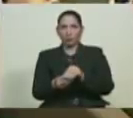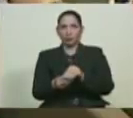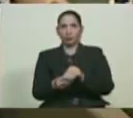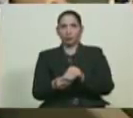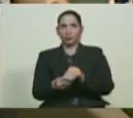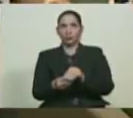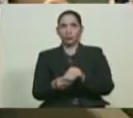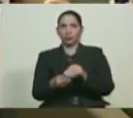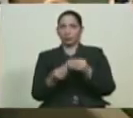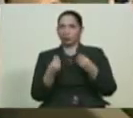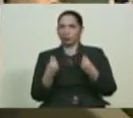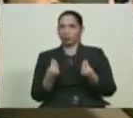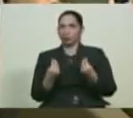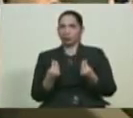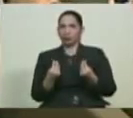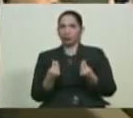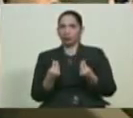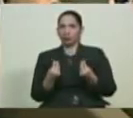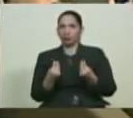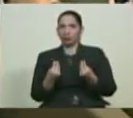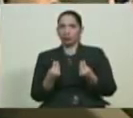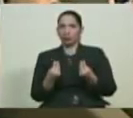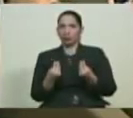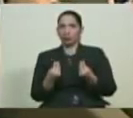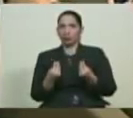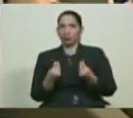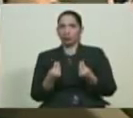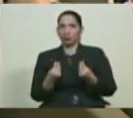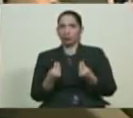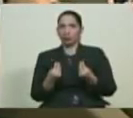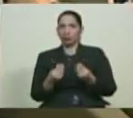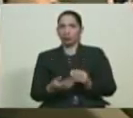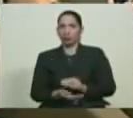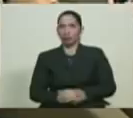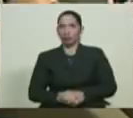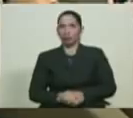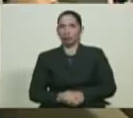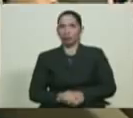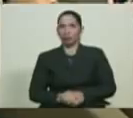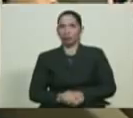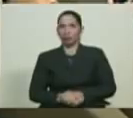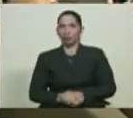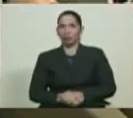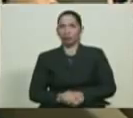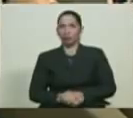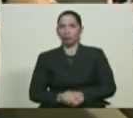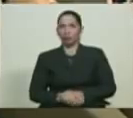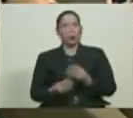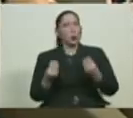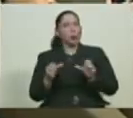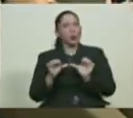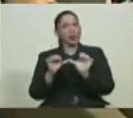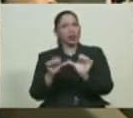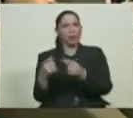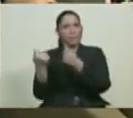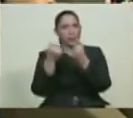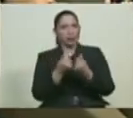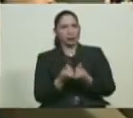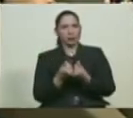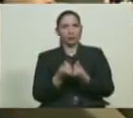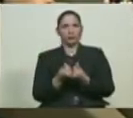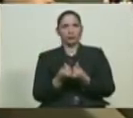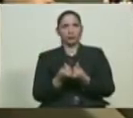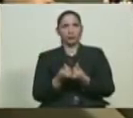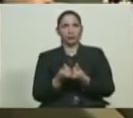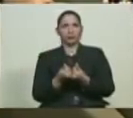también tendría... ¿Perdón? El Comité de Local de Abastecimiento y Producción, los CLAP. Los denominados CLAP, ¿cómo quedaría este